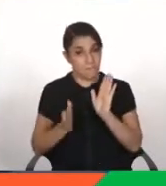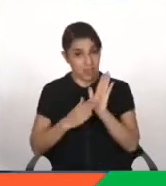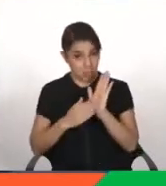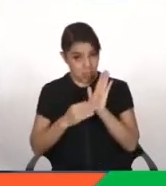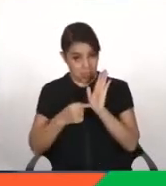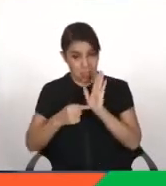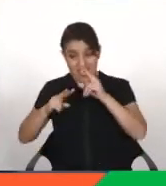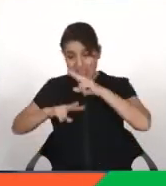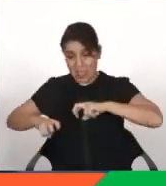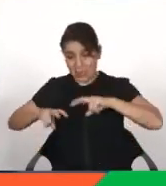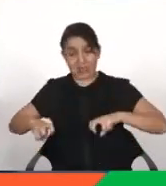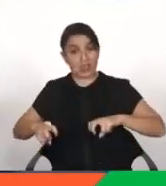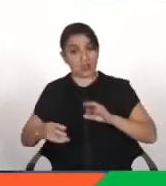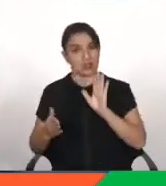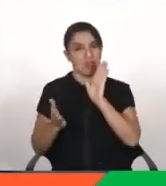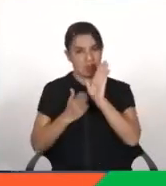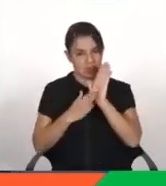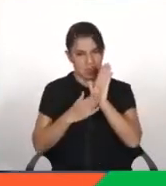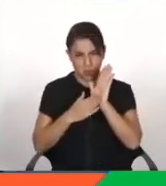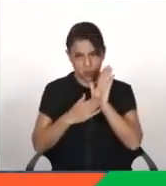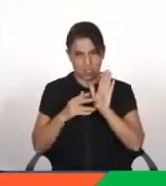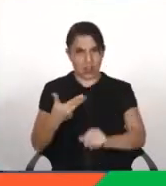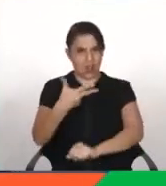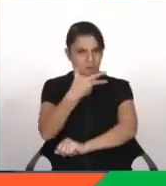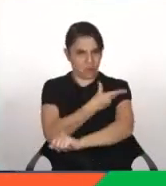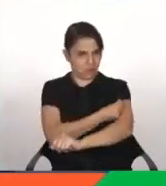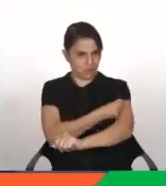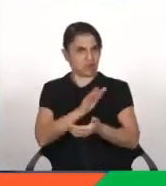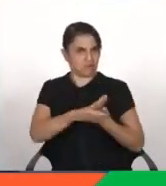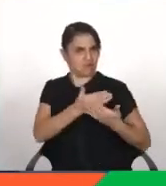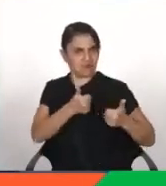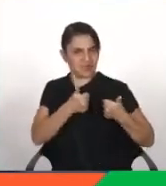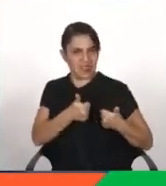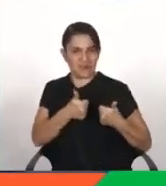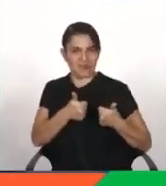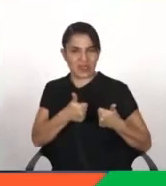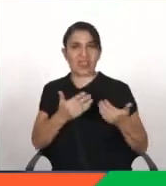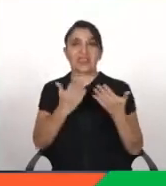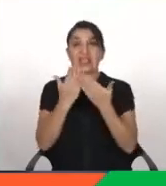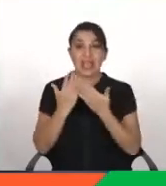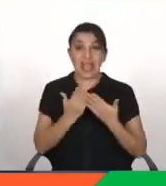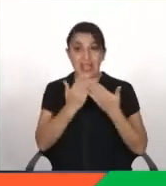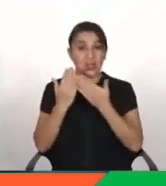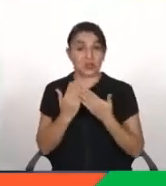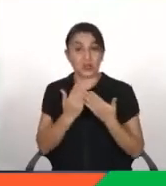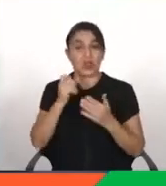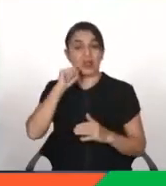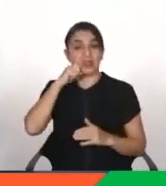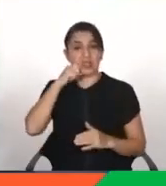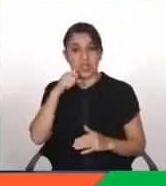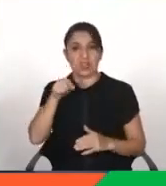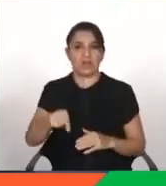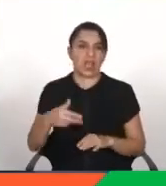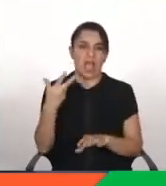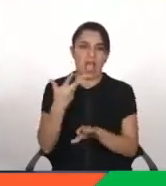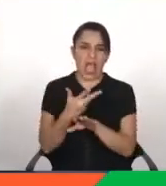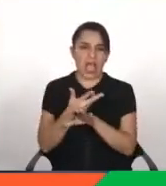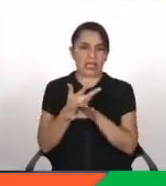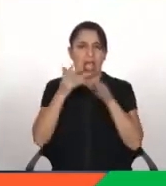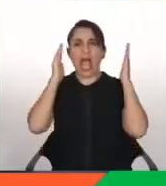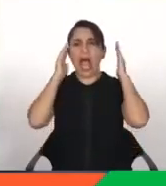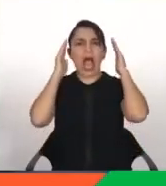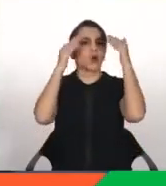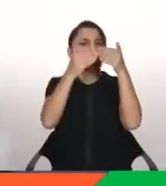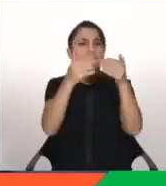que no es así y que se ha demostrado mil veces, o sea, que el estudio que dijo que las vacunas tenían autismo, ¿no?, de Wakefield, o sea, ese estudio